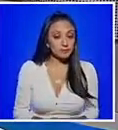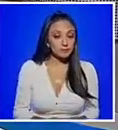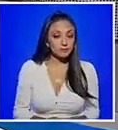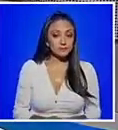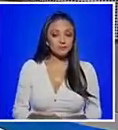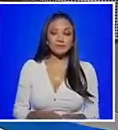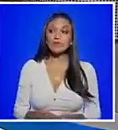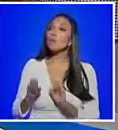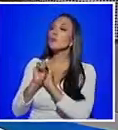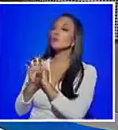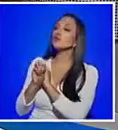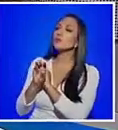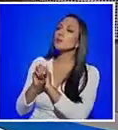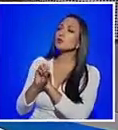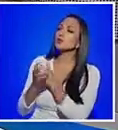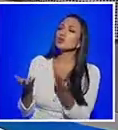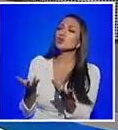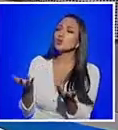ofertas.